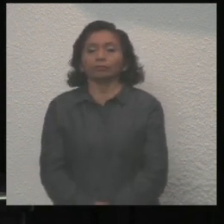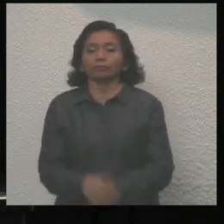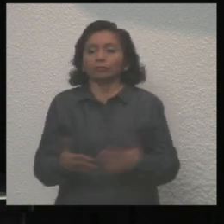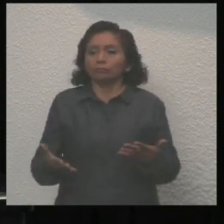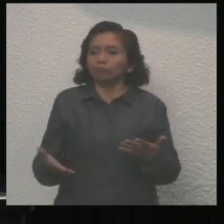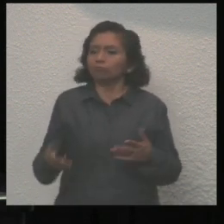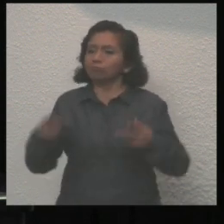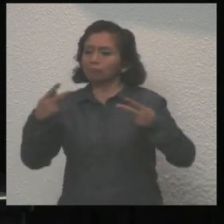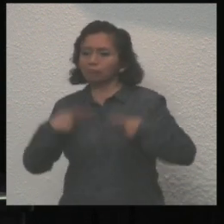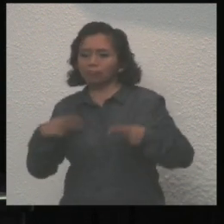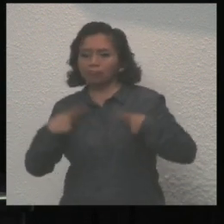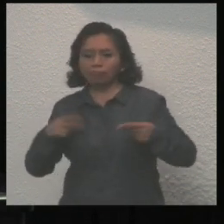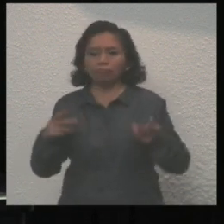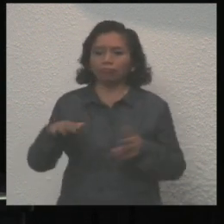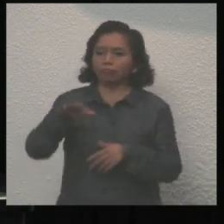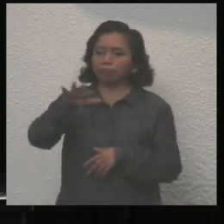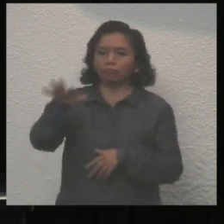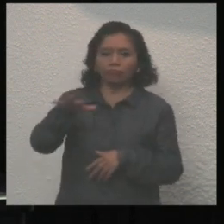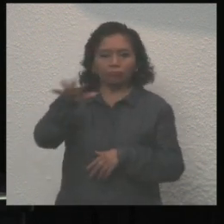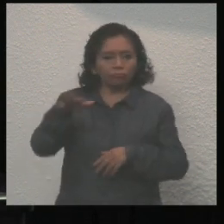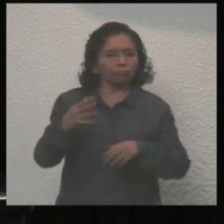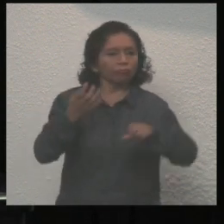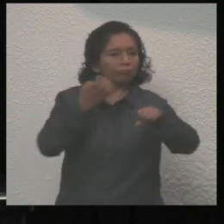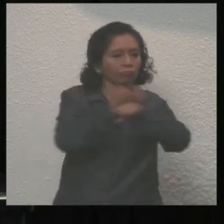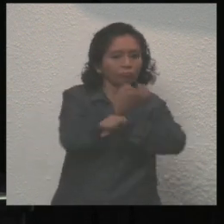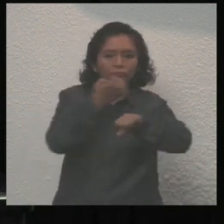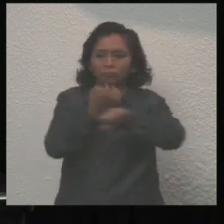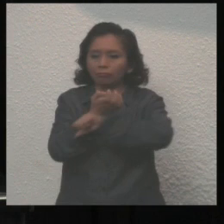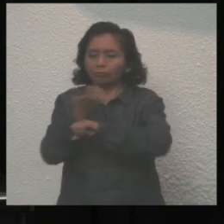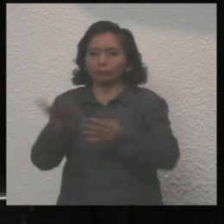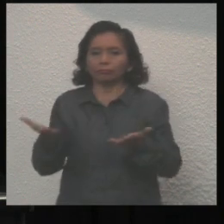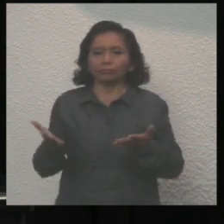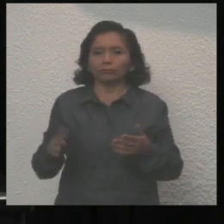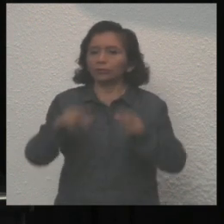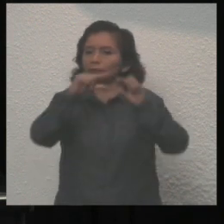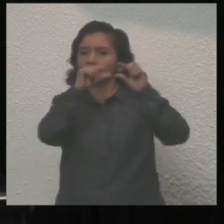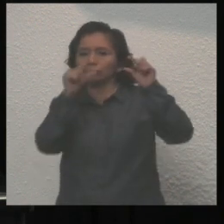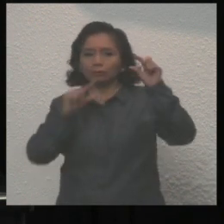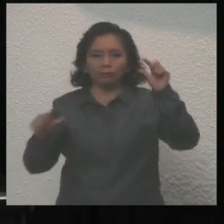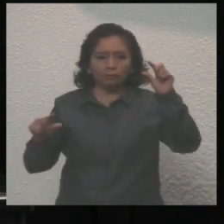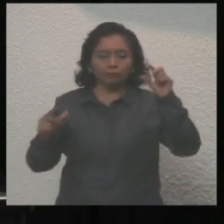servidores públicos municipales, estatales, federales,